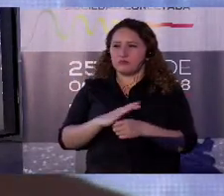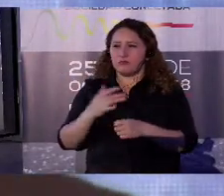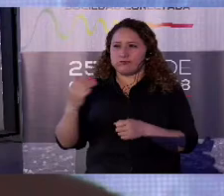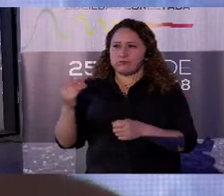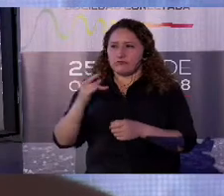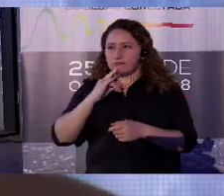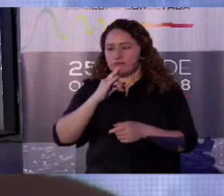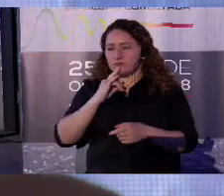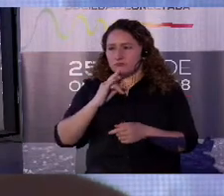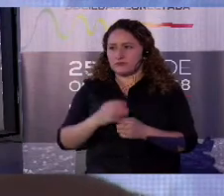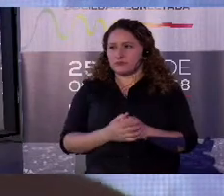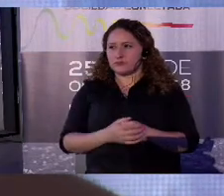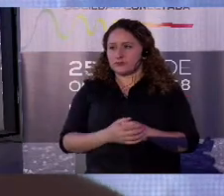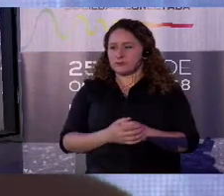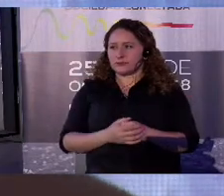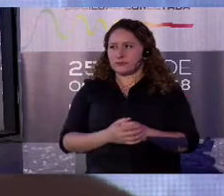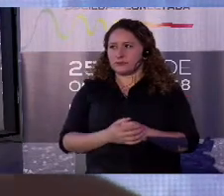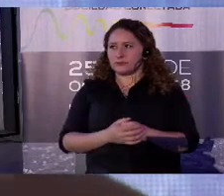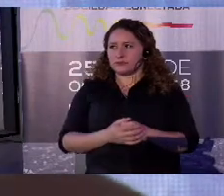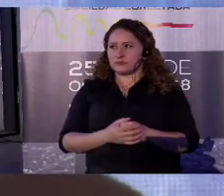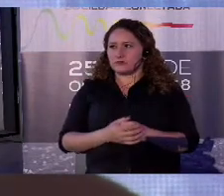Estados Unidos.